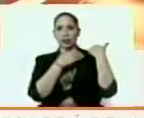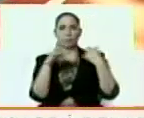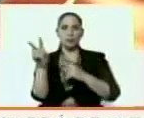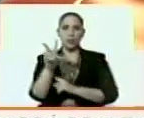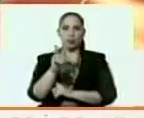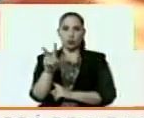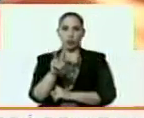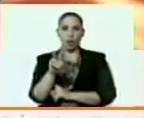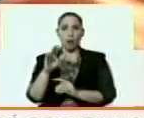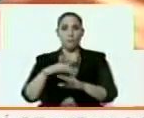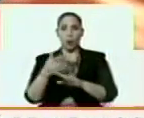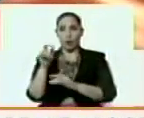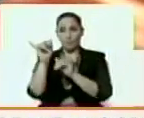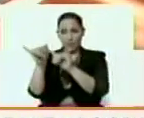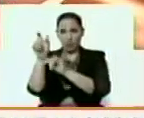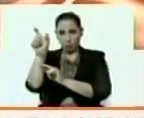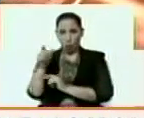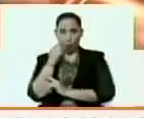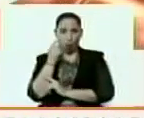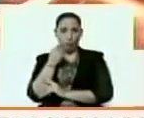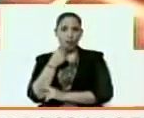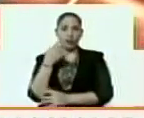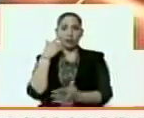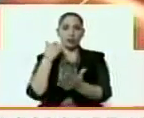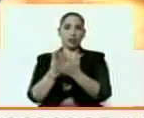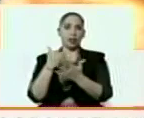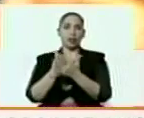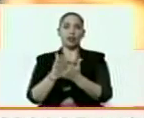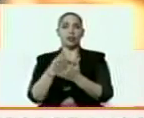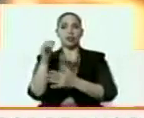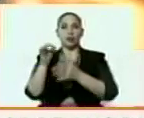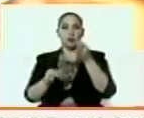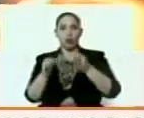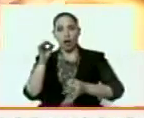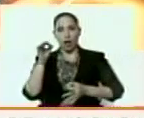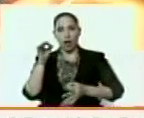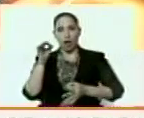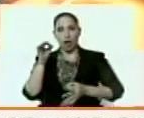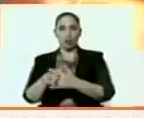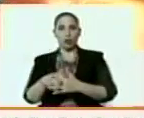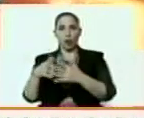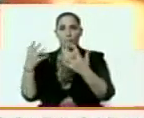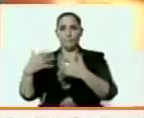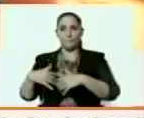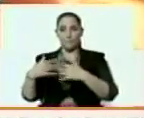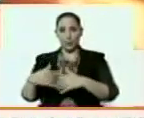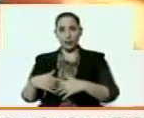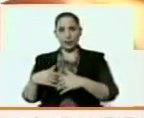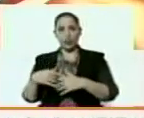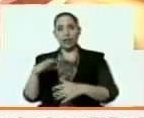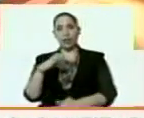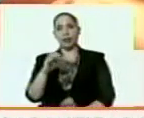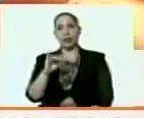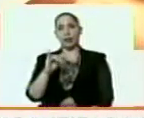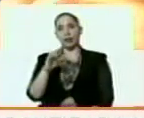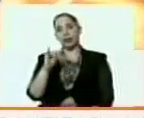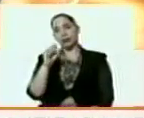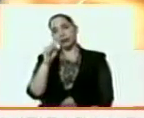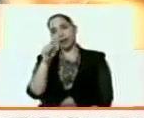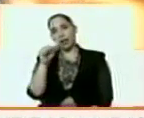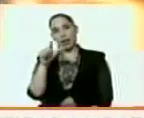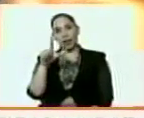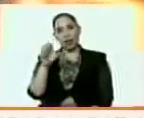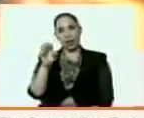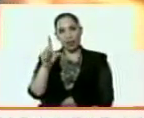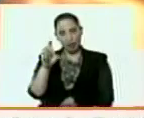él claramente, y así consta en los tribunales estadounidenses, era representante de Cristalex. Ese juicio o